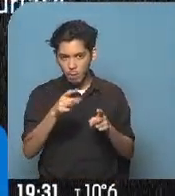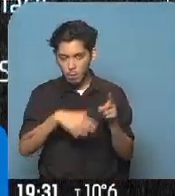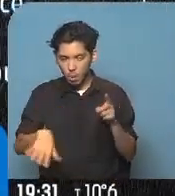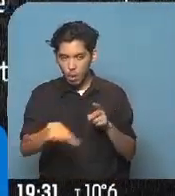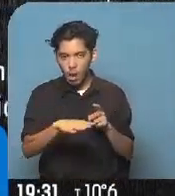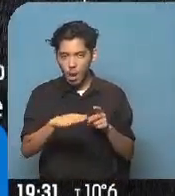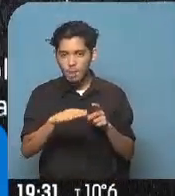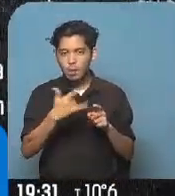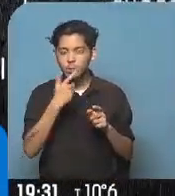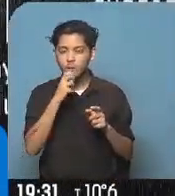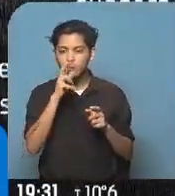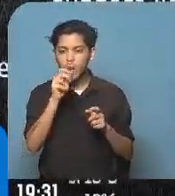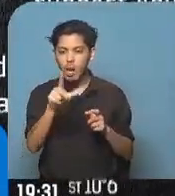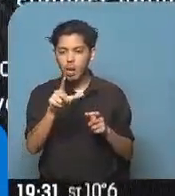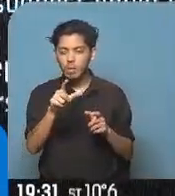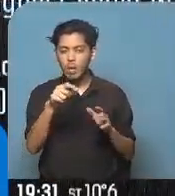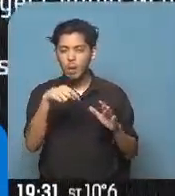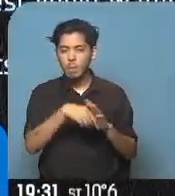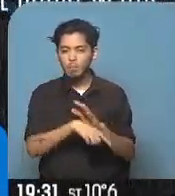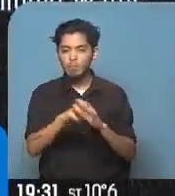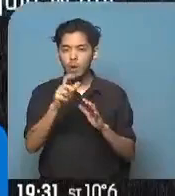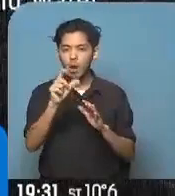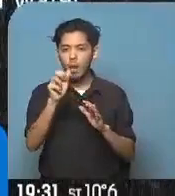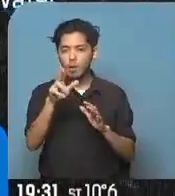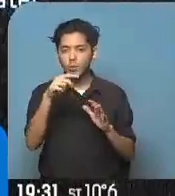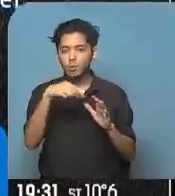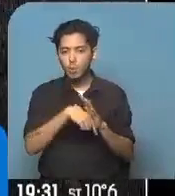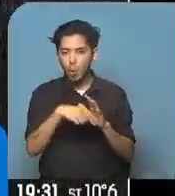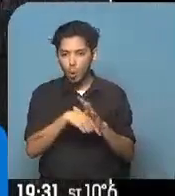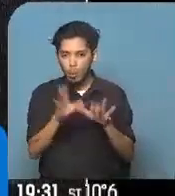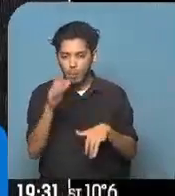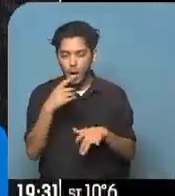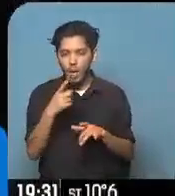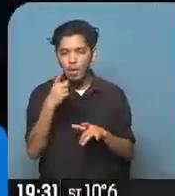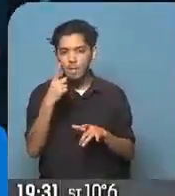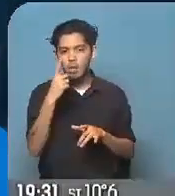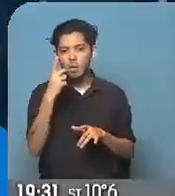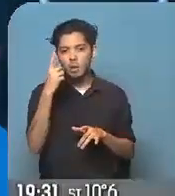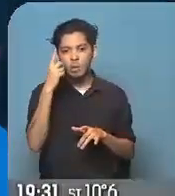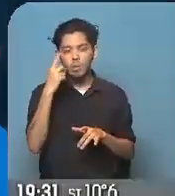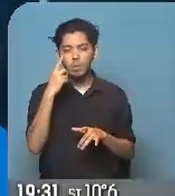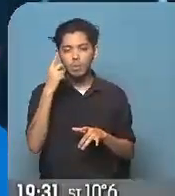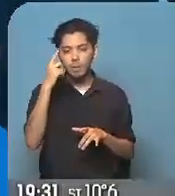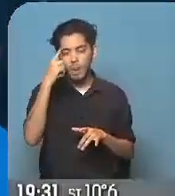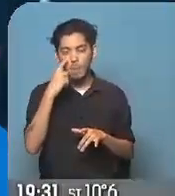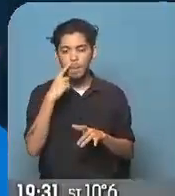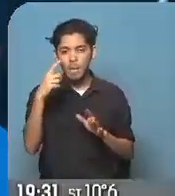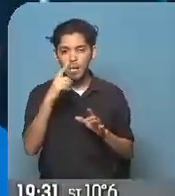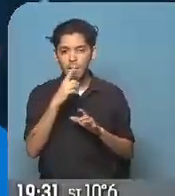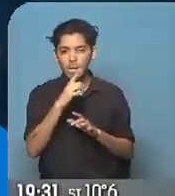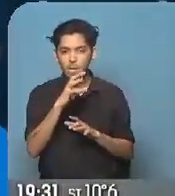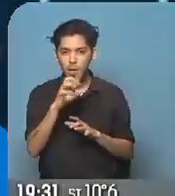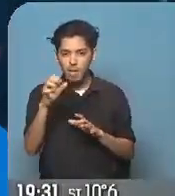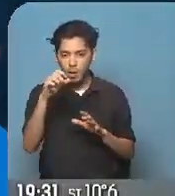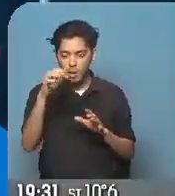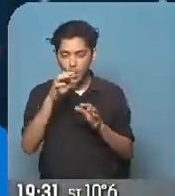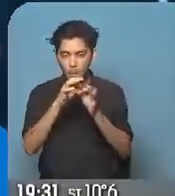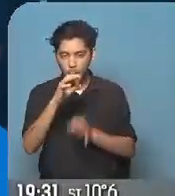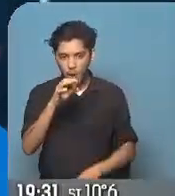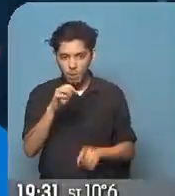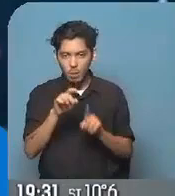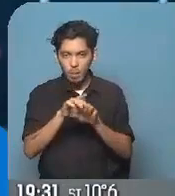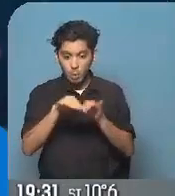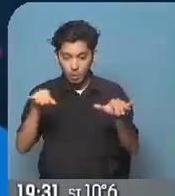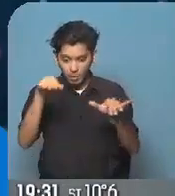de Marte, en la zona del casquete polar sur, posiblemente a unos 1.500 metros por debajo de la superficie. Se habla de una masa de agua líquida más o menos de unos